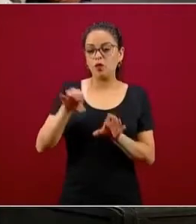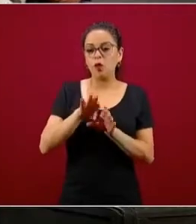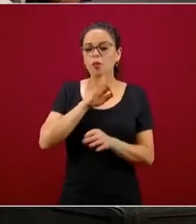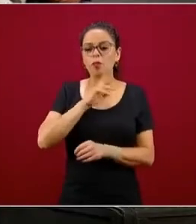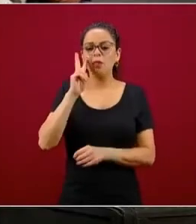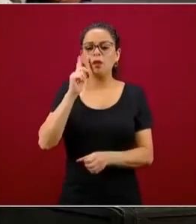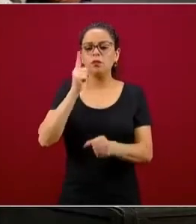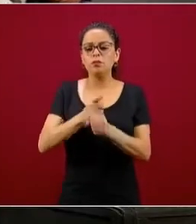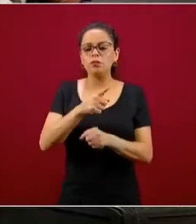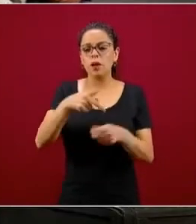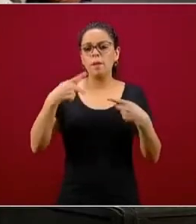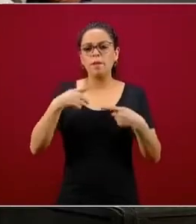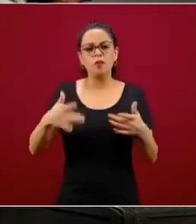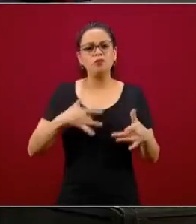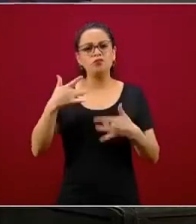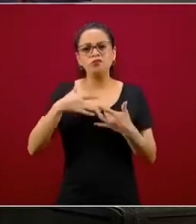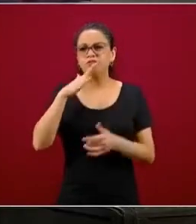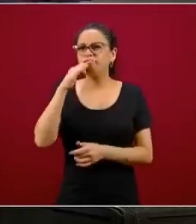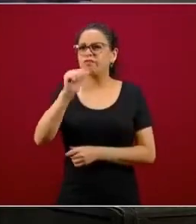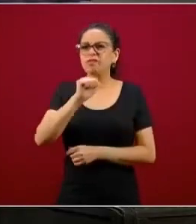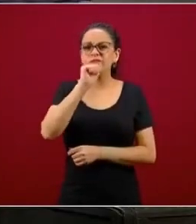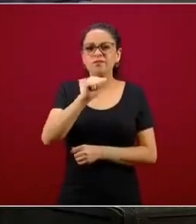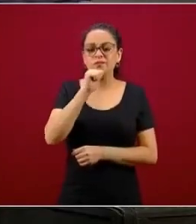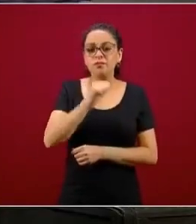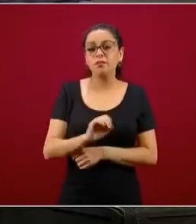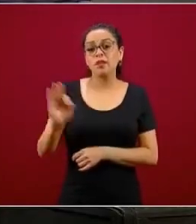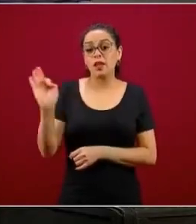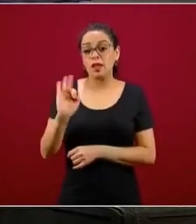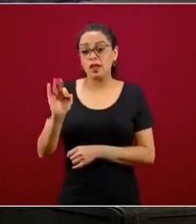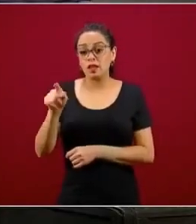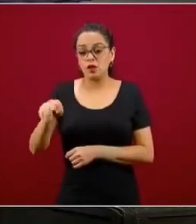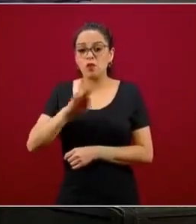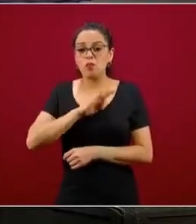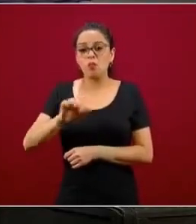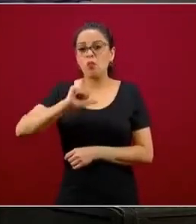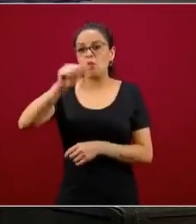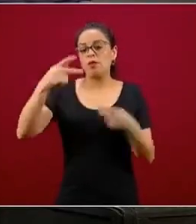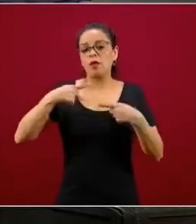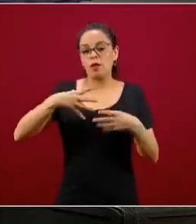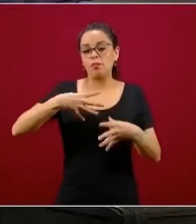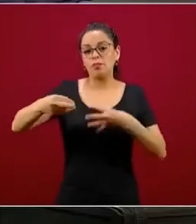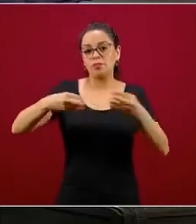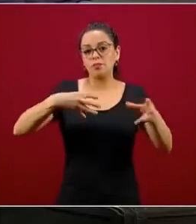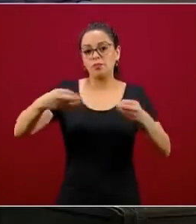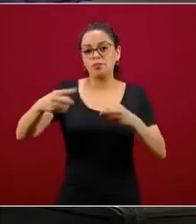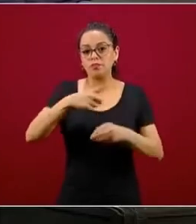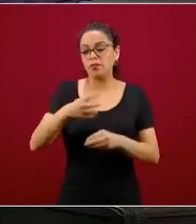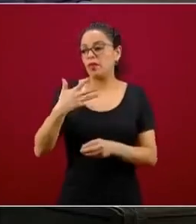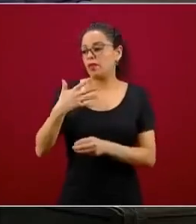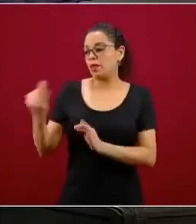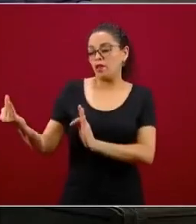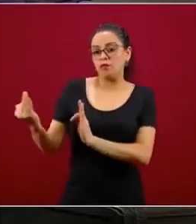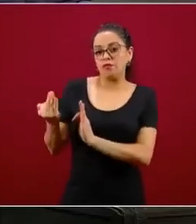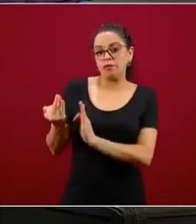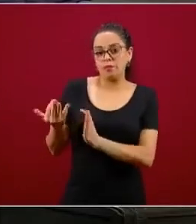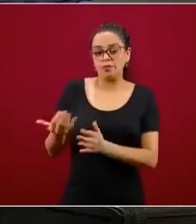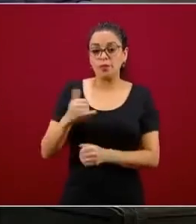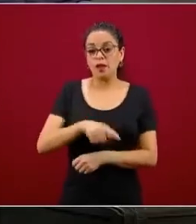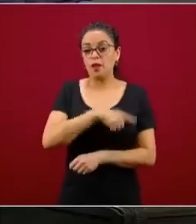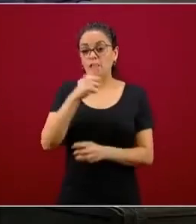este paciente que no tiene síntomas pudiera contaminar a alguien más que estuviera cerca de él? Y mi